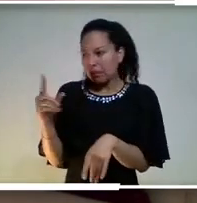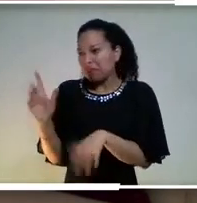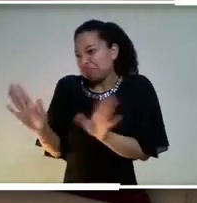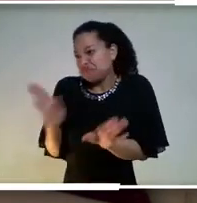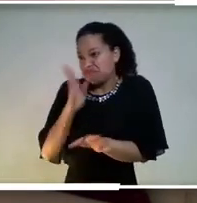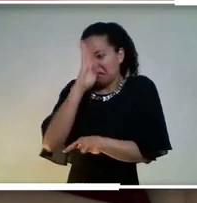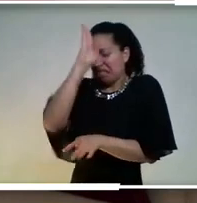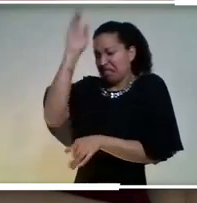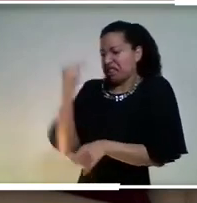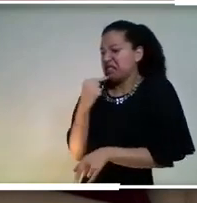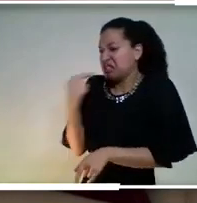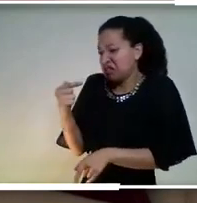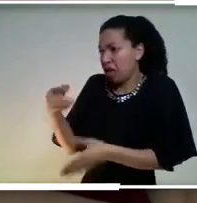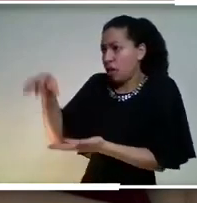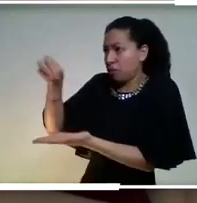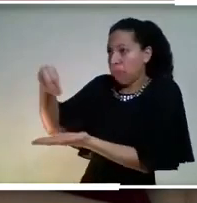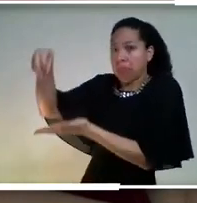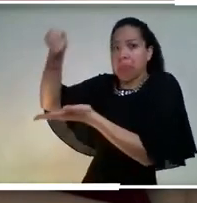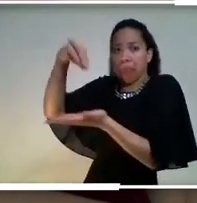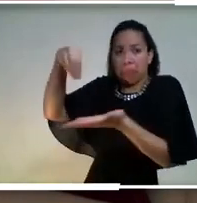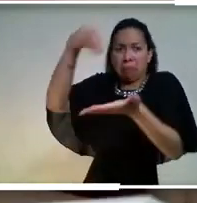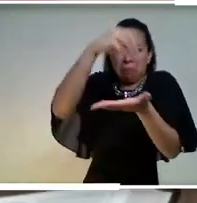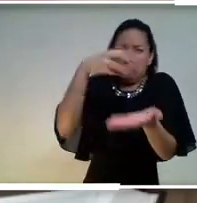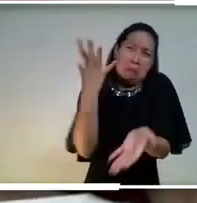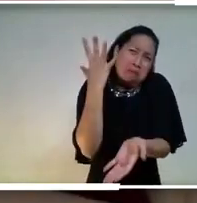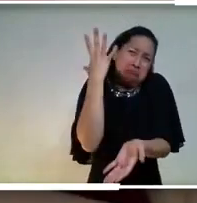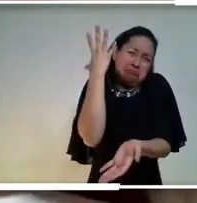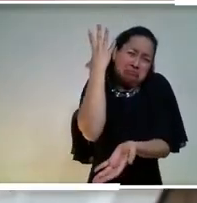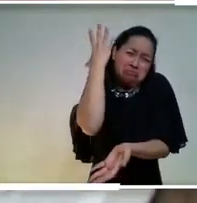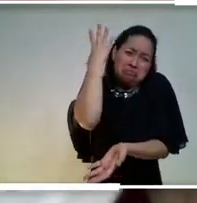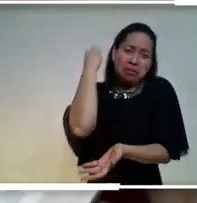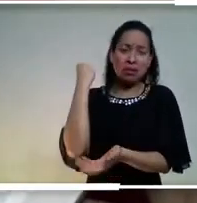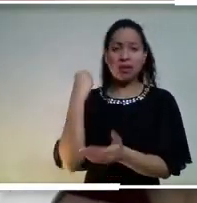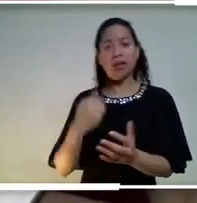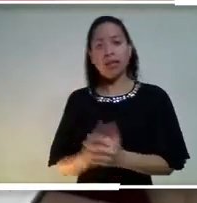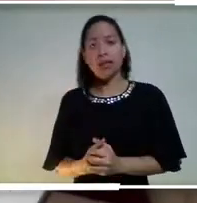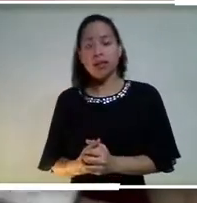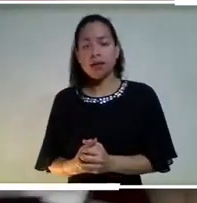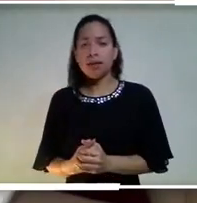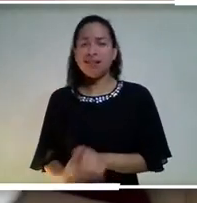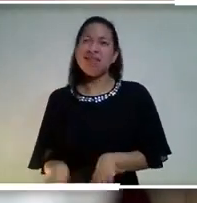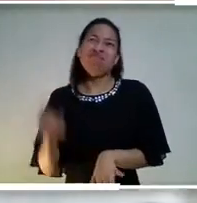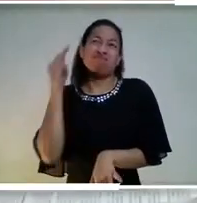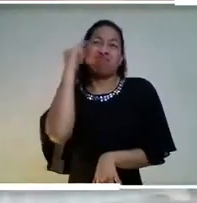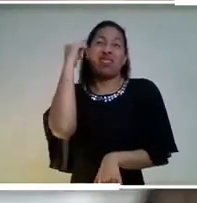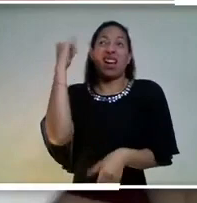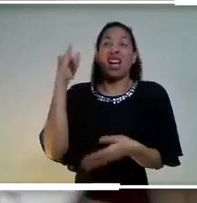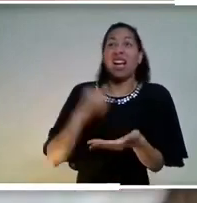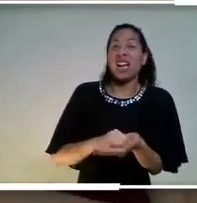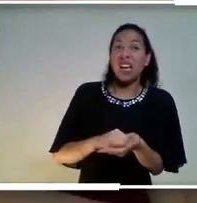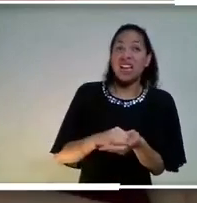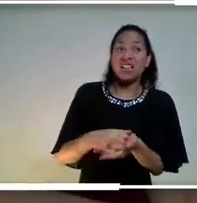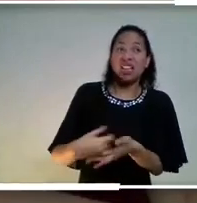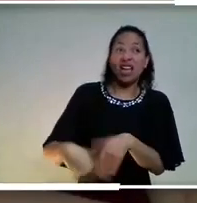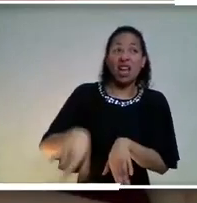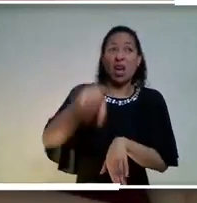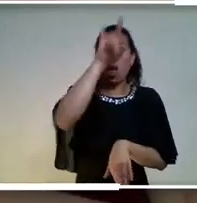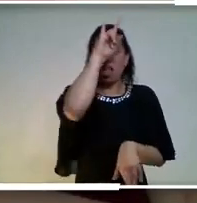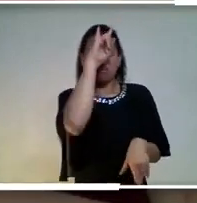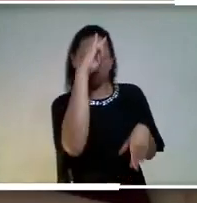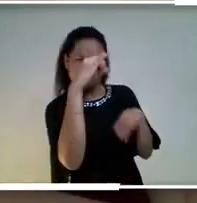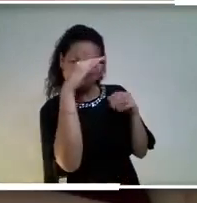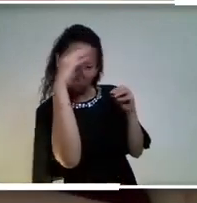y aún mucho antes que a través del satanismo creyeron y enseñaron que había algo que se separaba y seguía viviendo